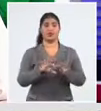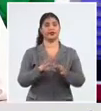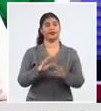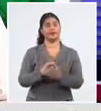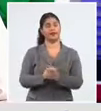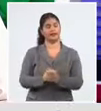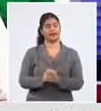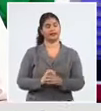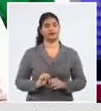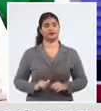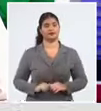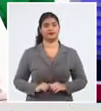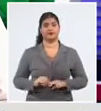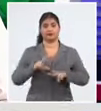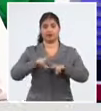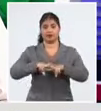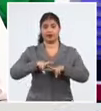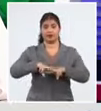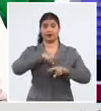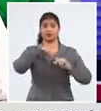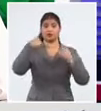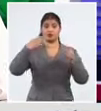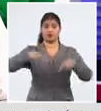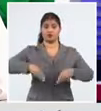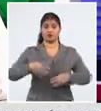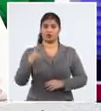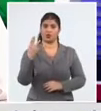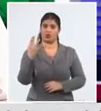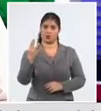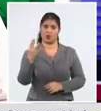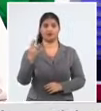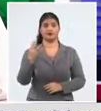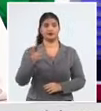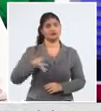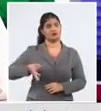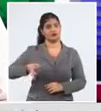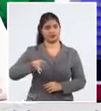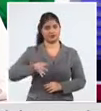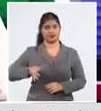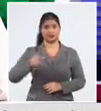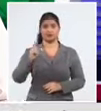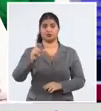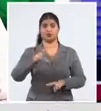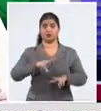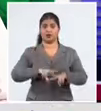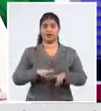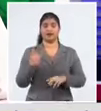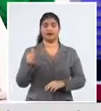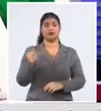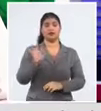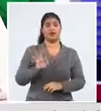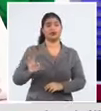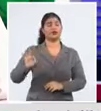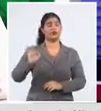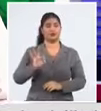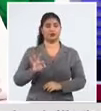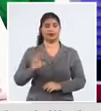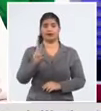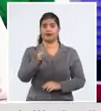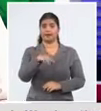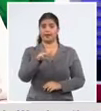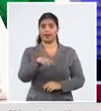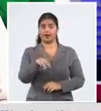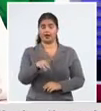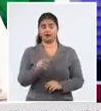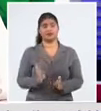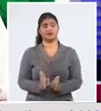En La Habana fallecen 4 personas con COVID, de los municipios Centro Habana, 10 de octubre, Marianao y San